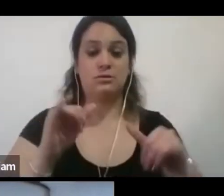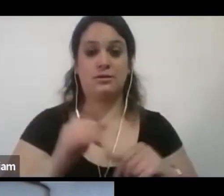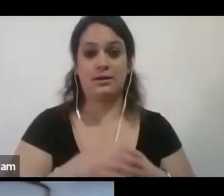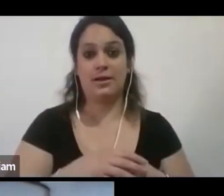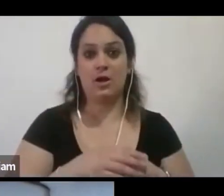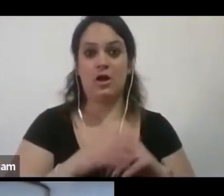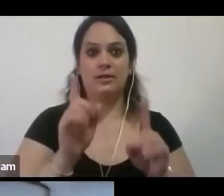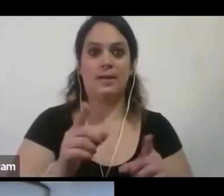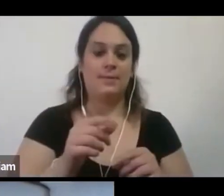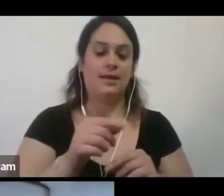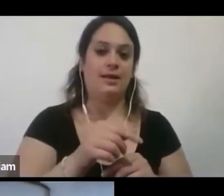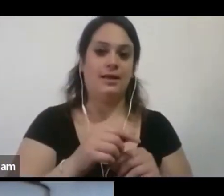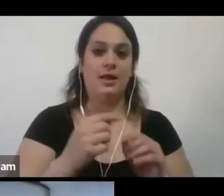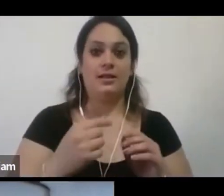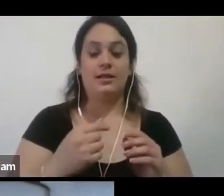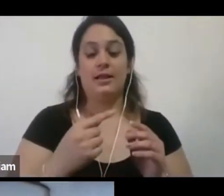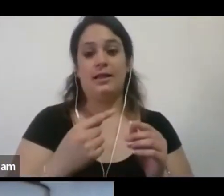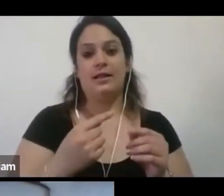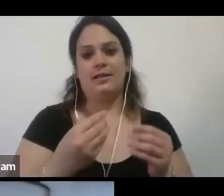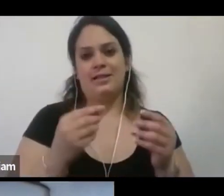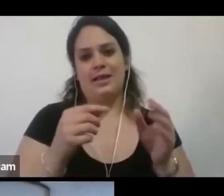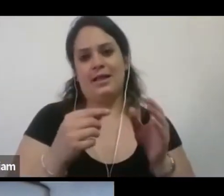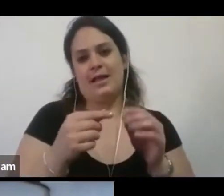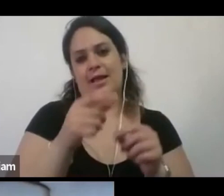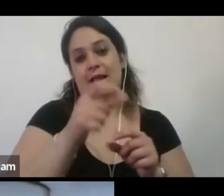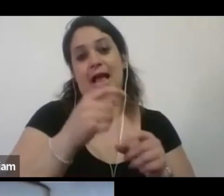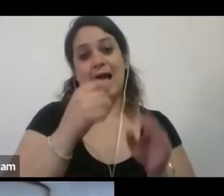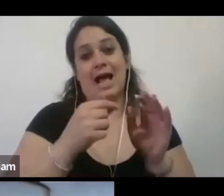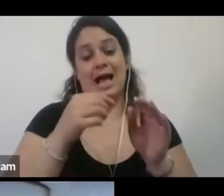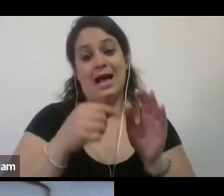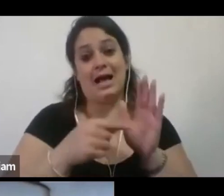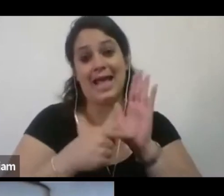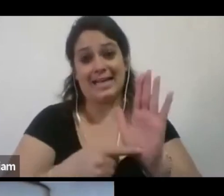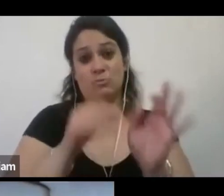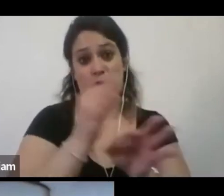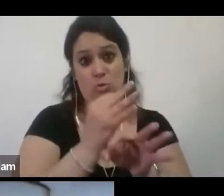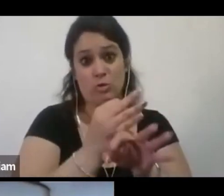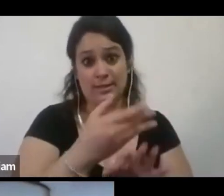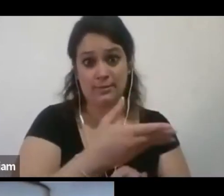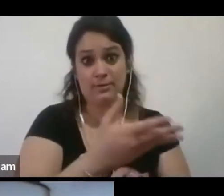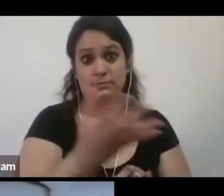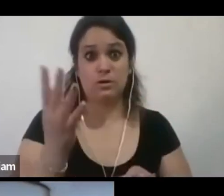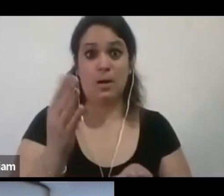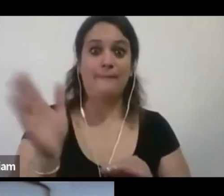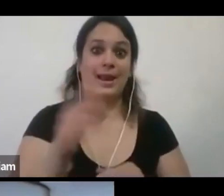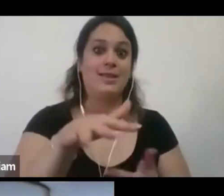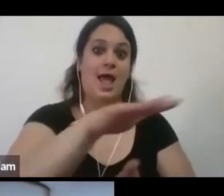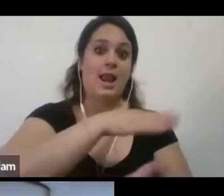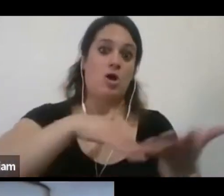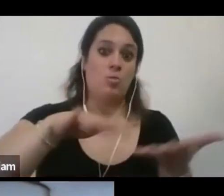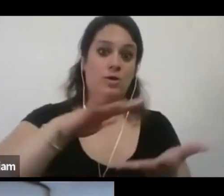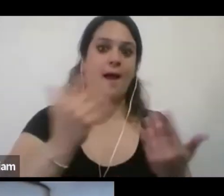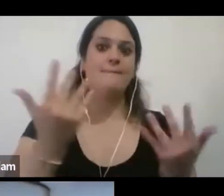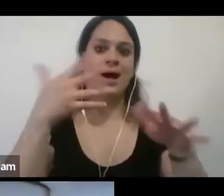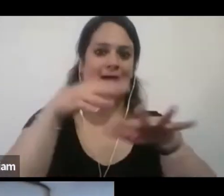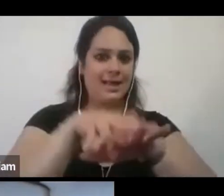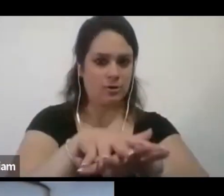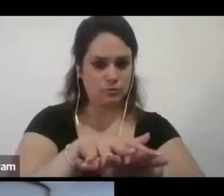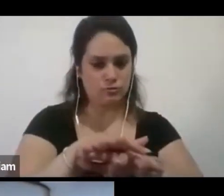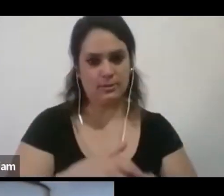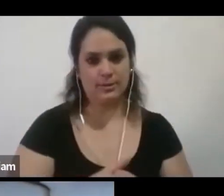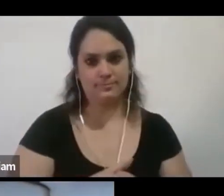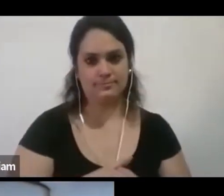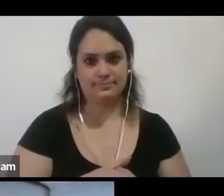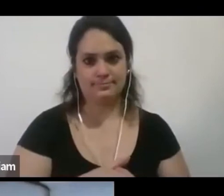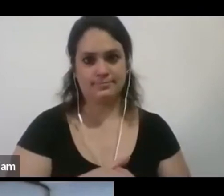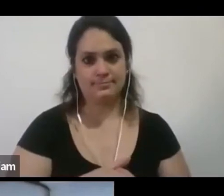de encuentro que hemos hecho interdisciplinario en la Expo Educativa para toda la comunidad de una manera más inclusiva.